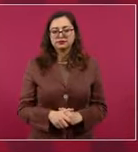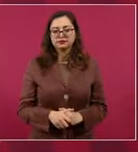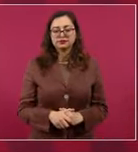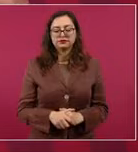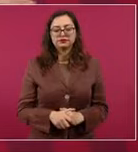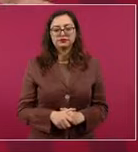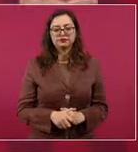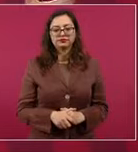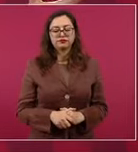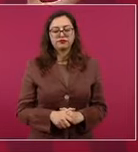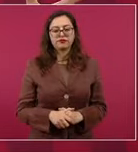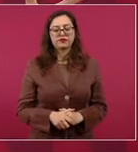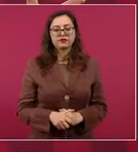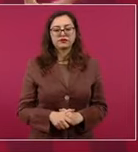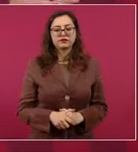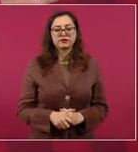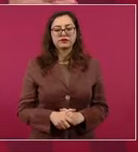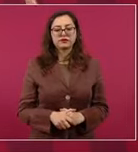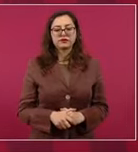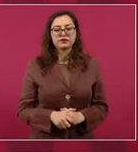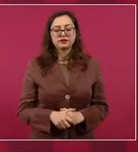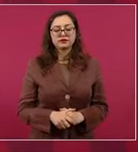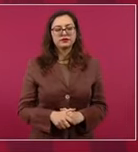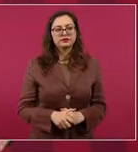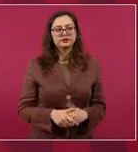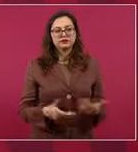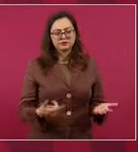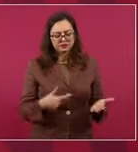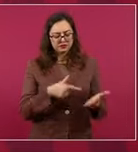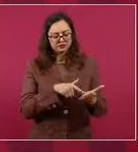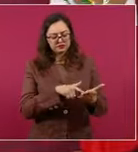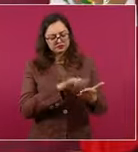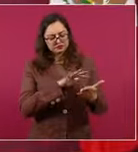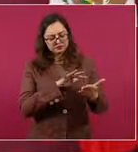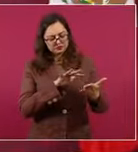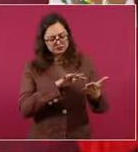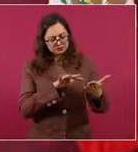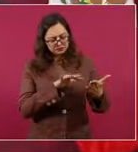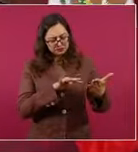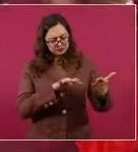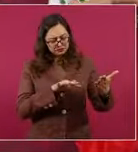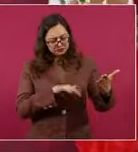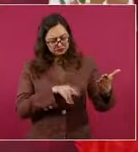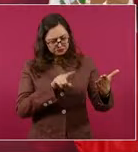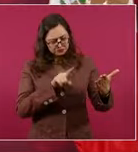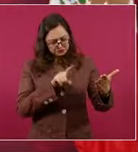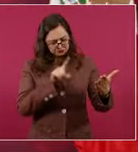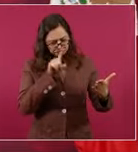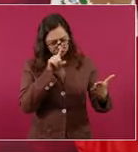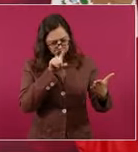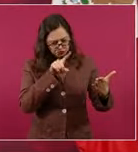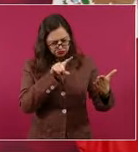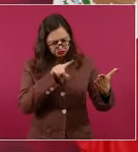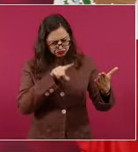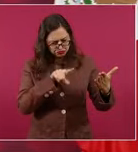los gobiernos de México permitían que la DEA